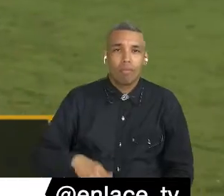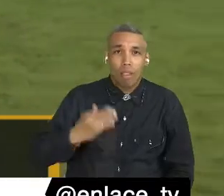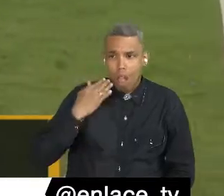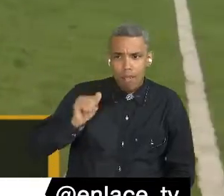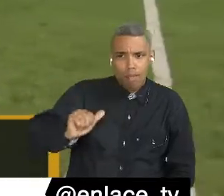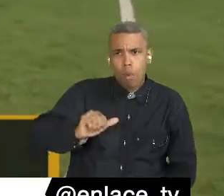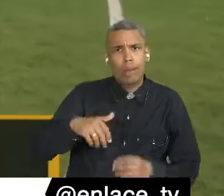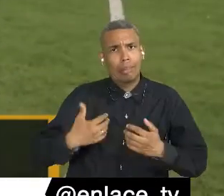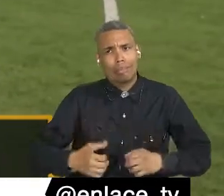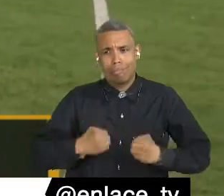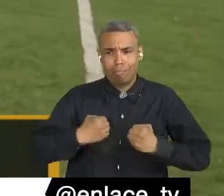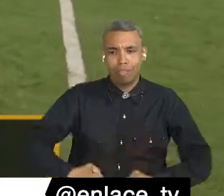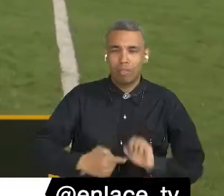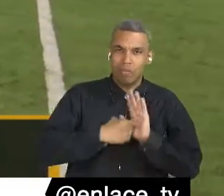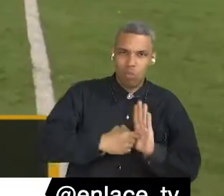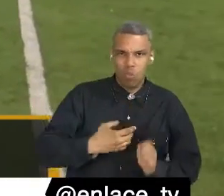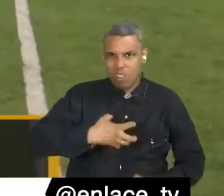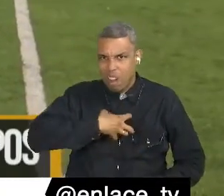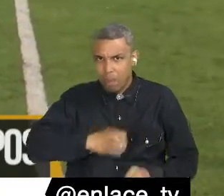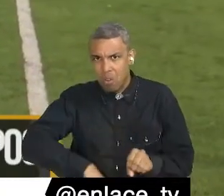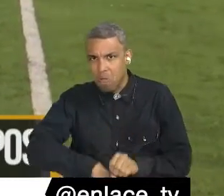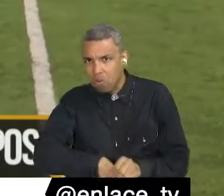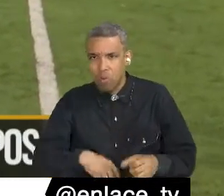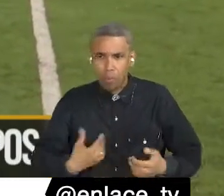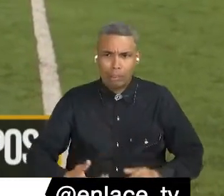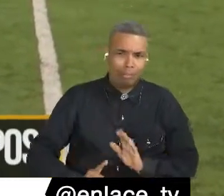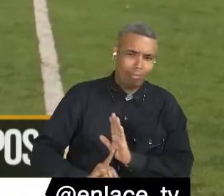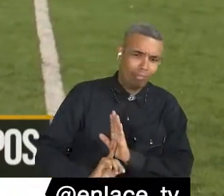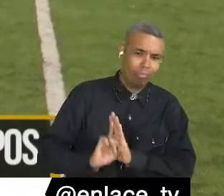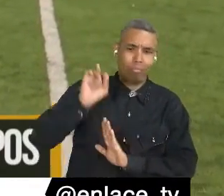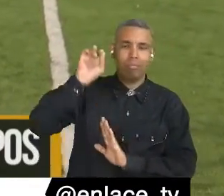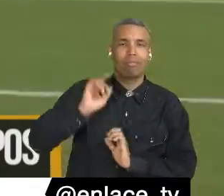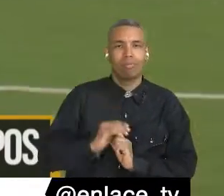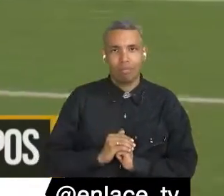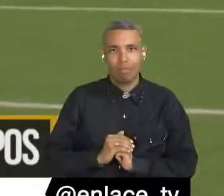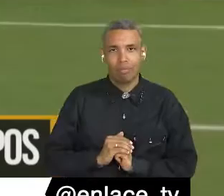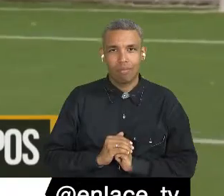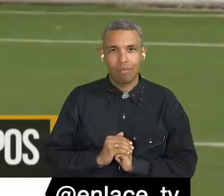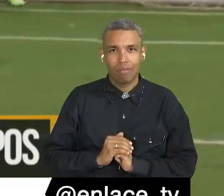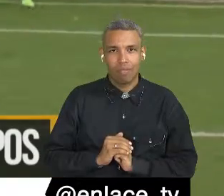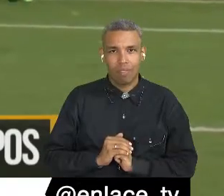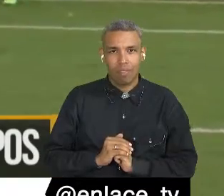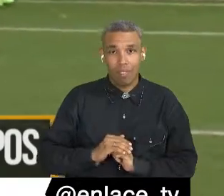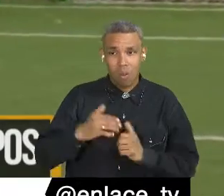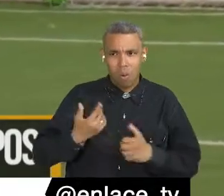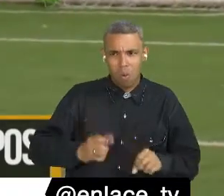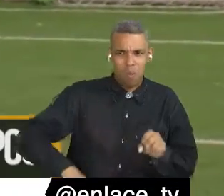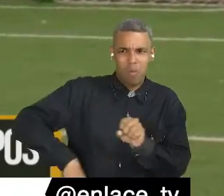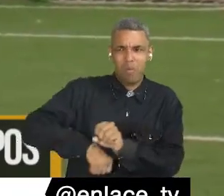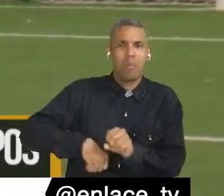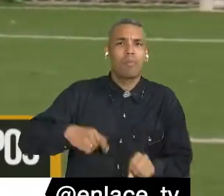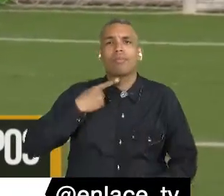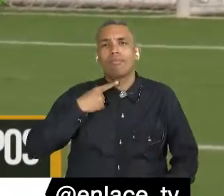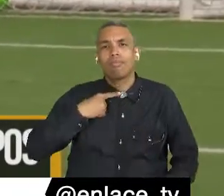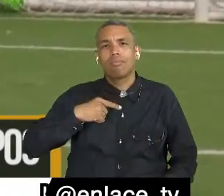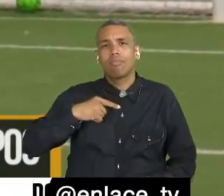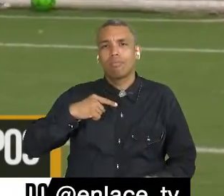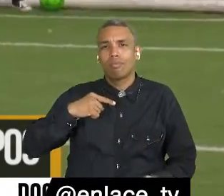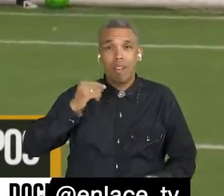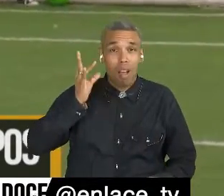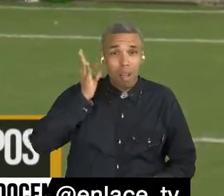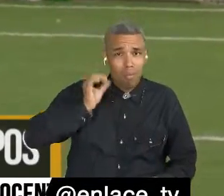las protagonistas en los escenarios deportivos de la ciudad. El fútbol, uno de los deportes más jugados. En la cancha de La Cotraeco, por